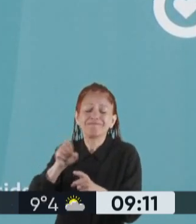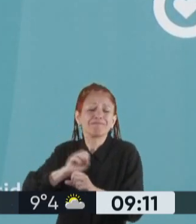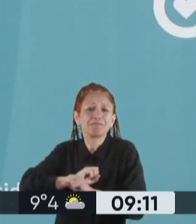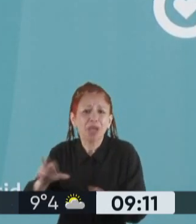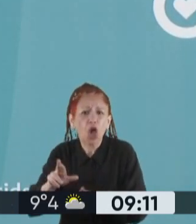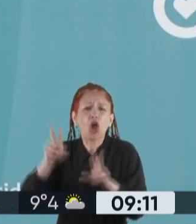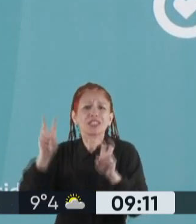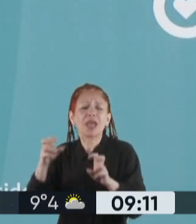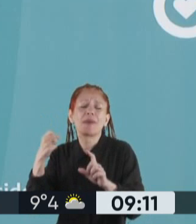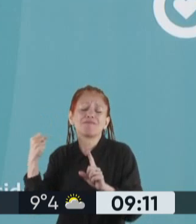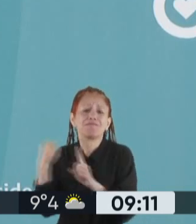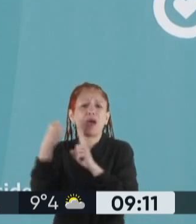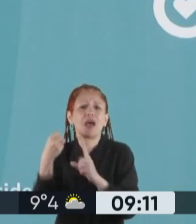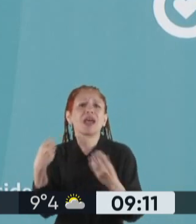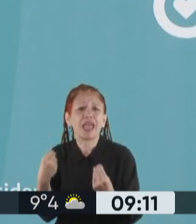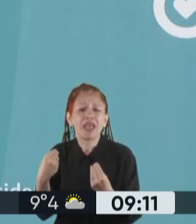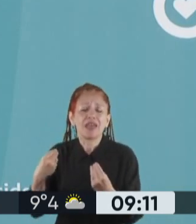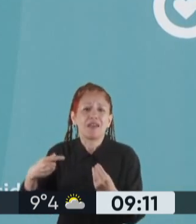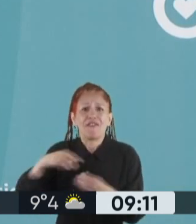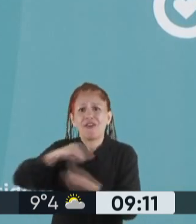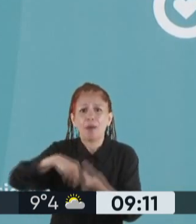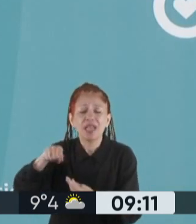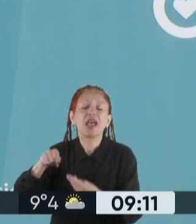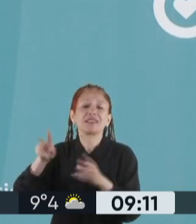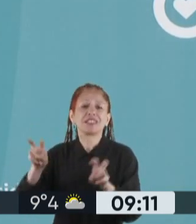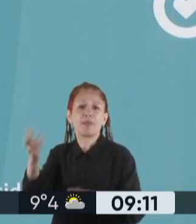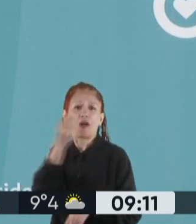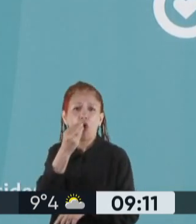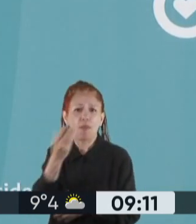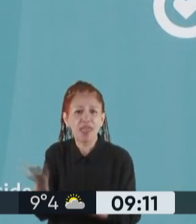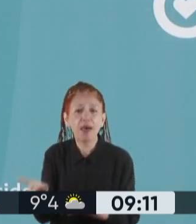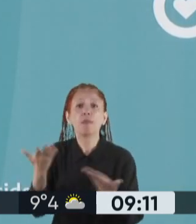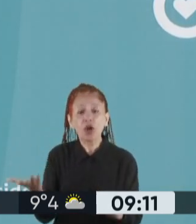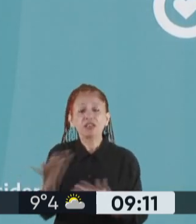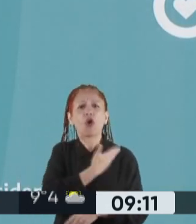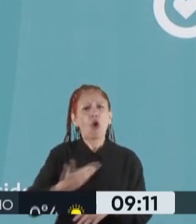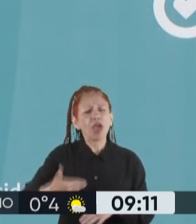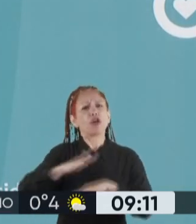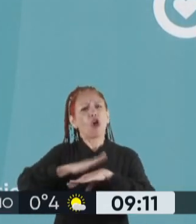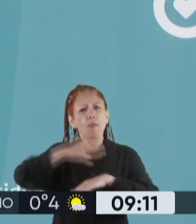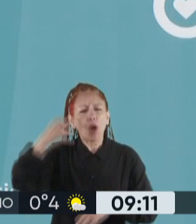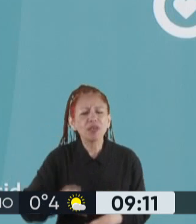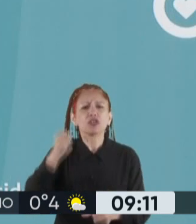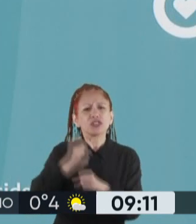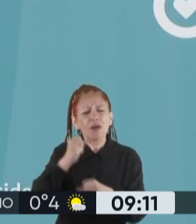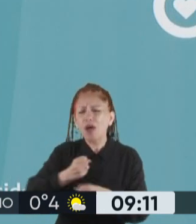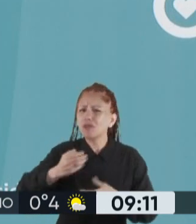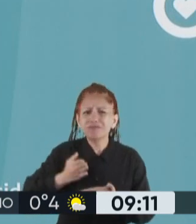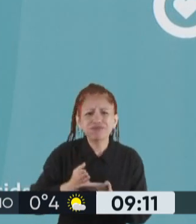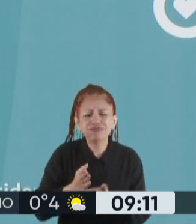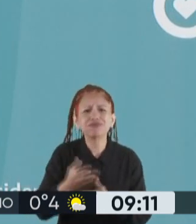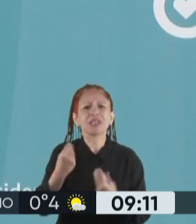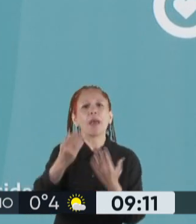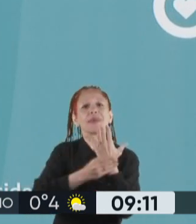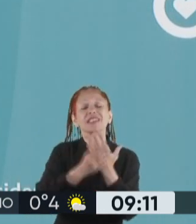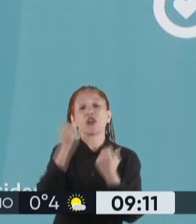impacta en la canasta de las familias, y por eso el compromiso del Gobierno y el trabajo permanente del Ministerio de Economía y de